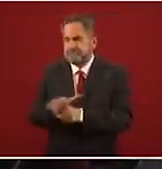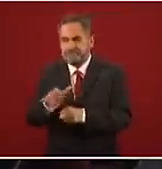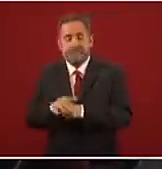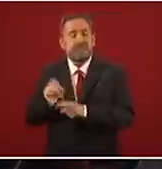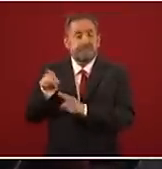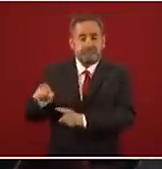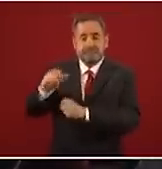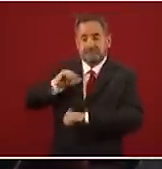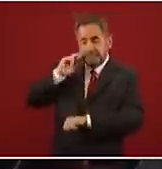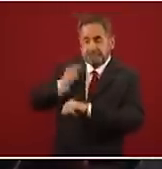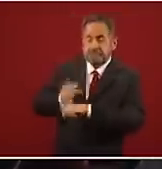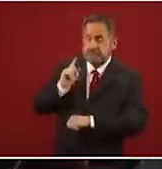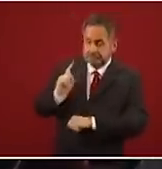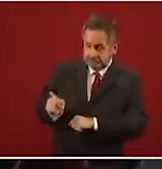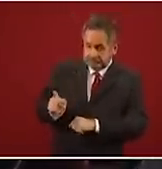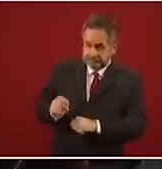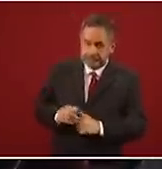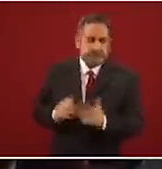Y